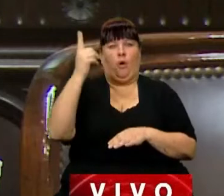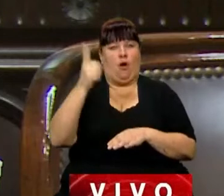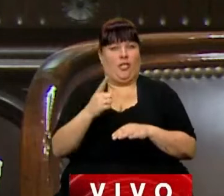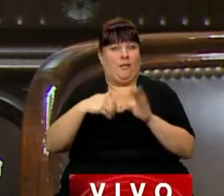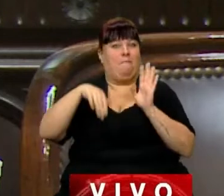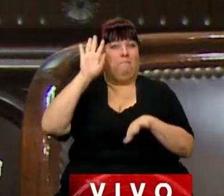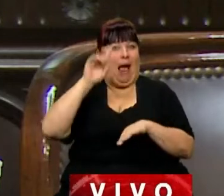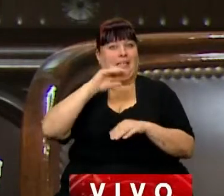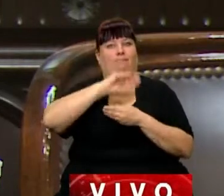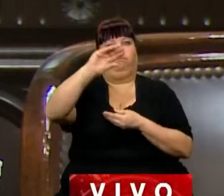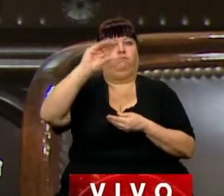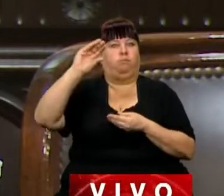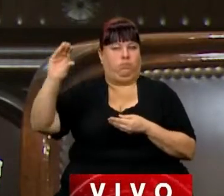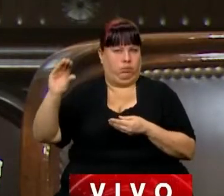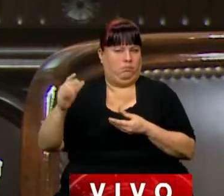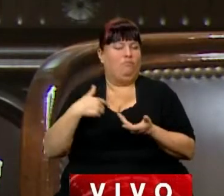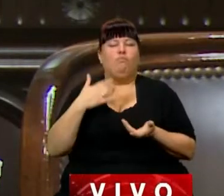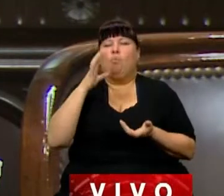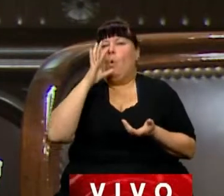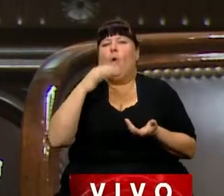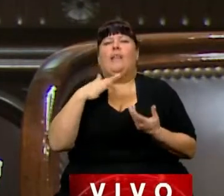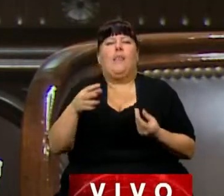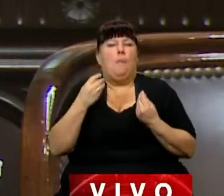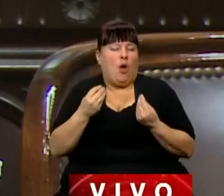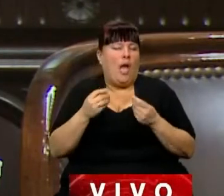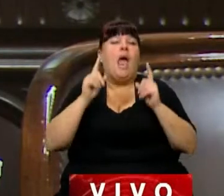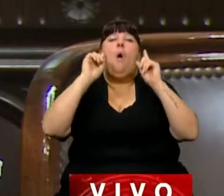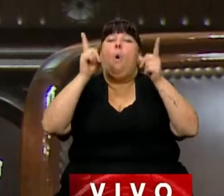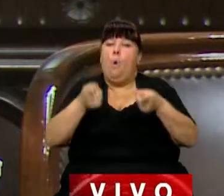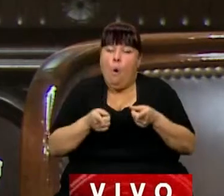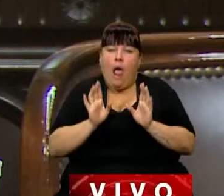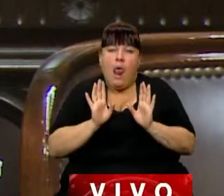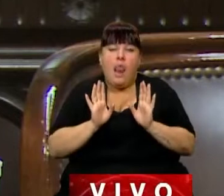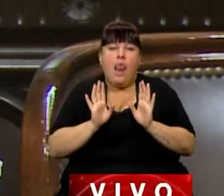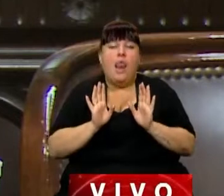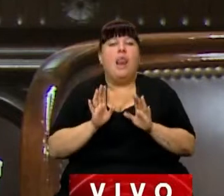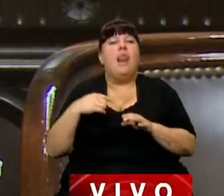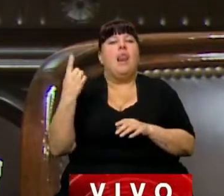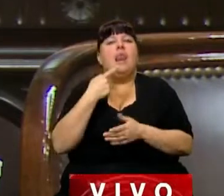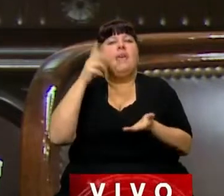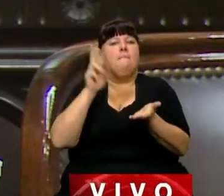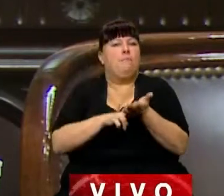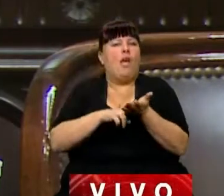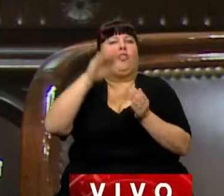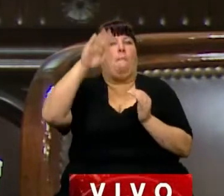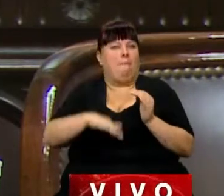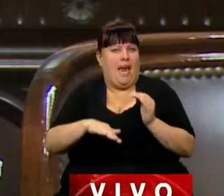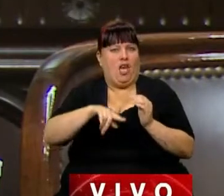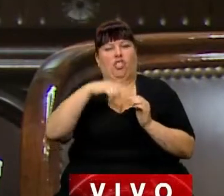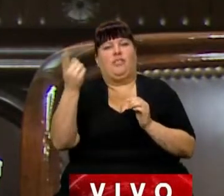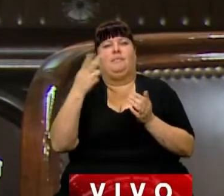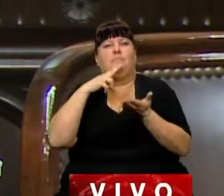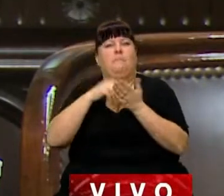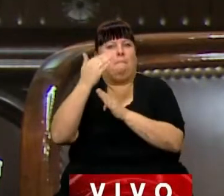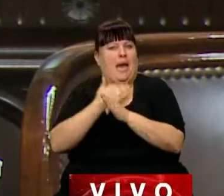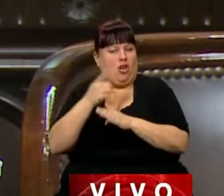34% más de coparticipación federal. Nunca entendimos por qué. Y a pesar de eso, estamos con impuestos mucho más bajos y una presión